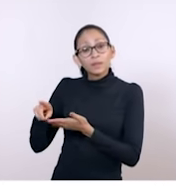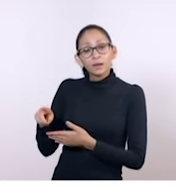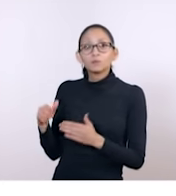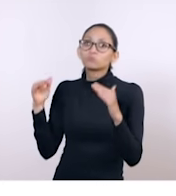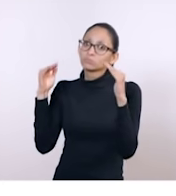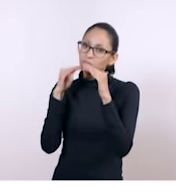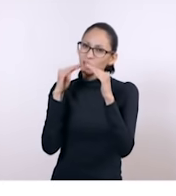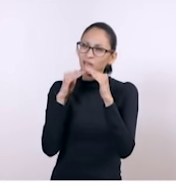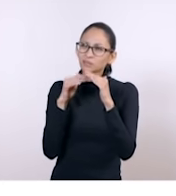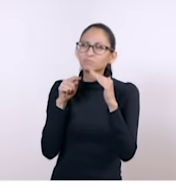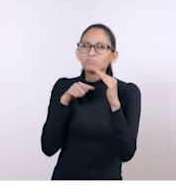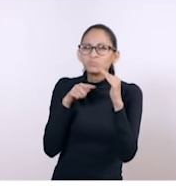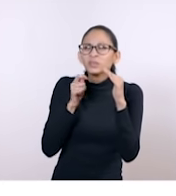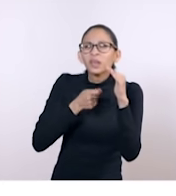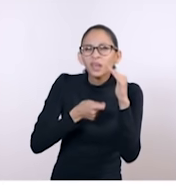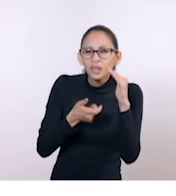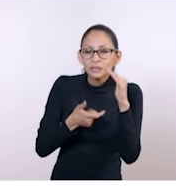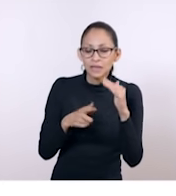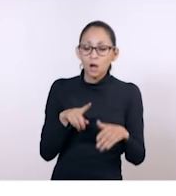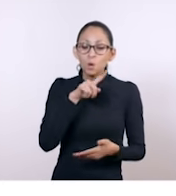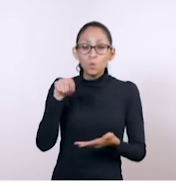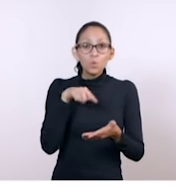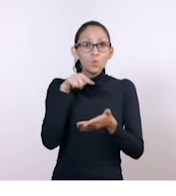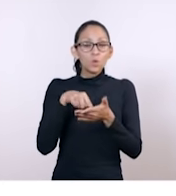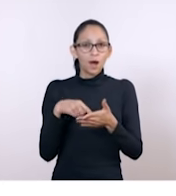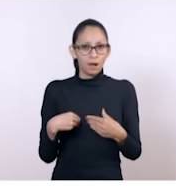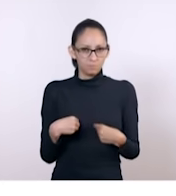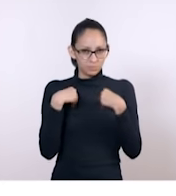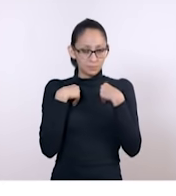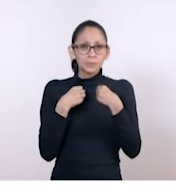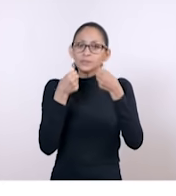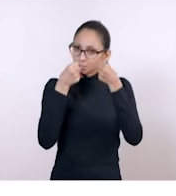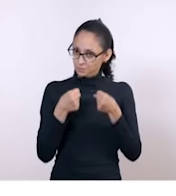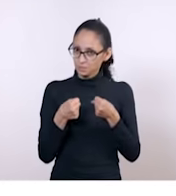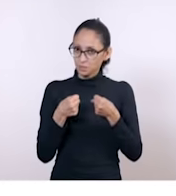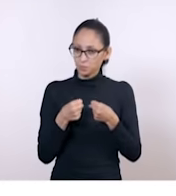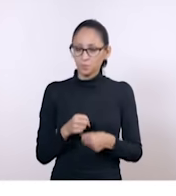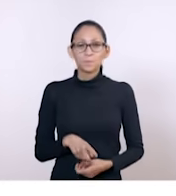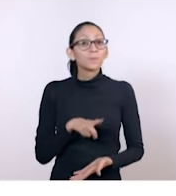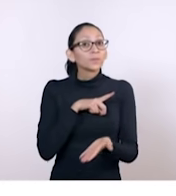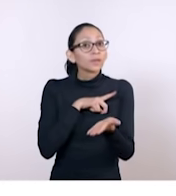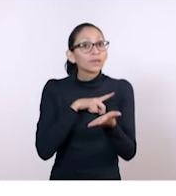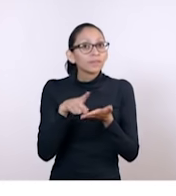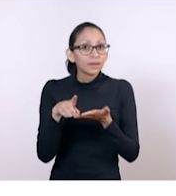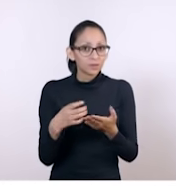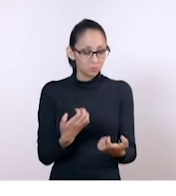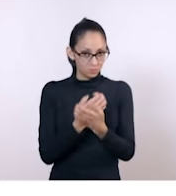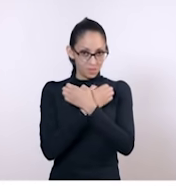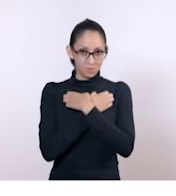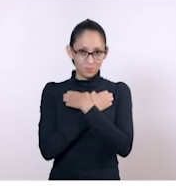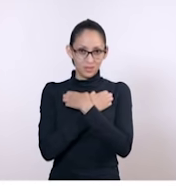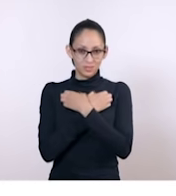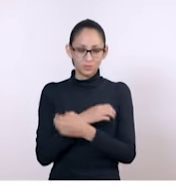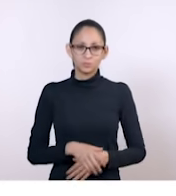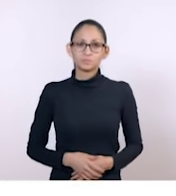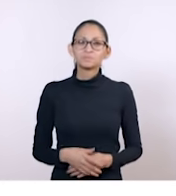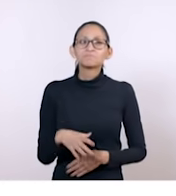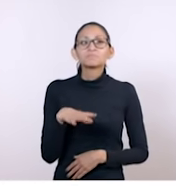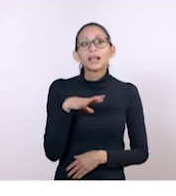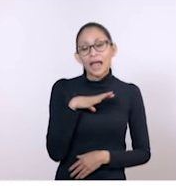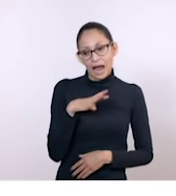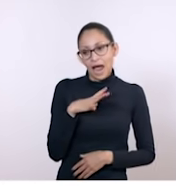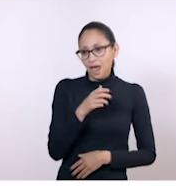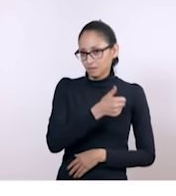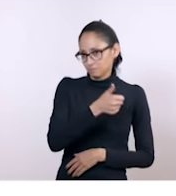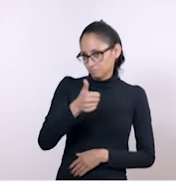Queremos decir aquí que es tener un lugar seguro donde vivir. El derecho a la educación. Tener